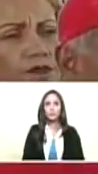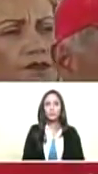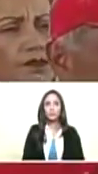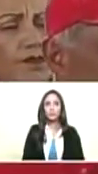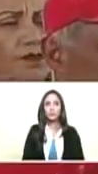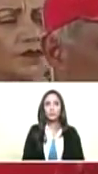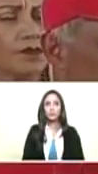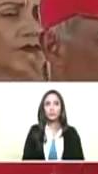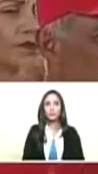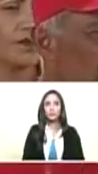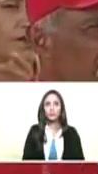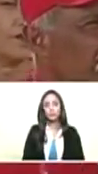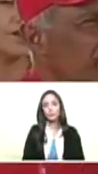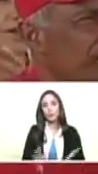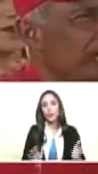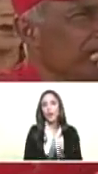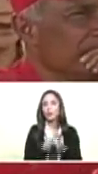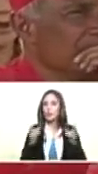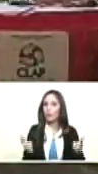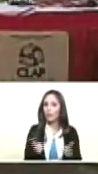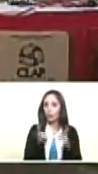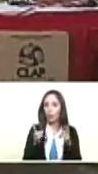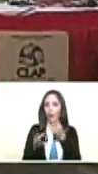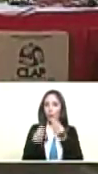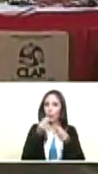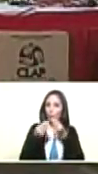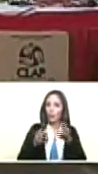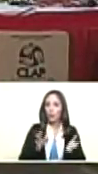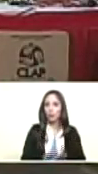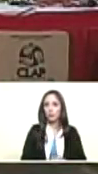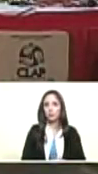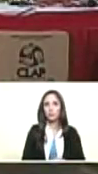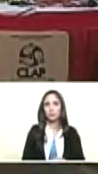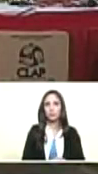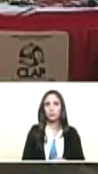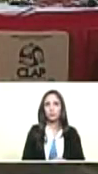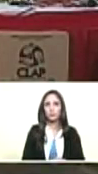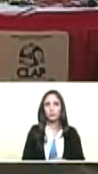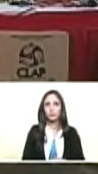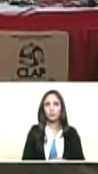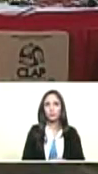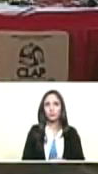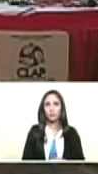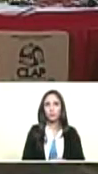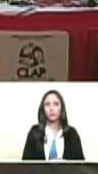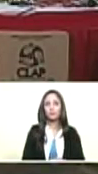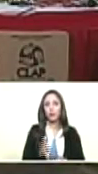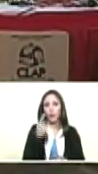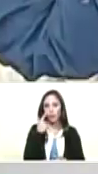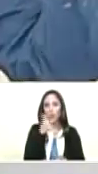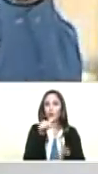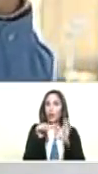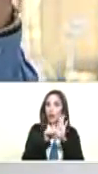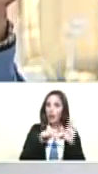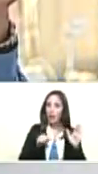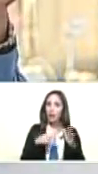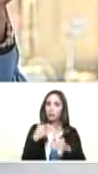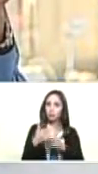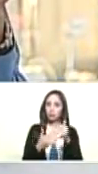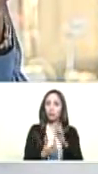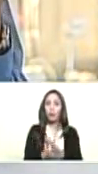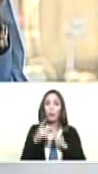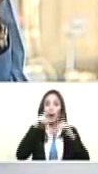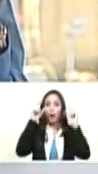Es otro de los logros de los CLAP, es otra de las cosechas de los CLAP. Así que bueno, vamos a tomar esta ley, vamos a